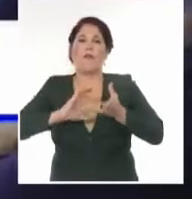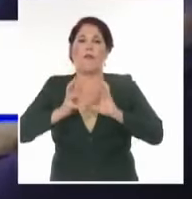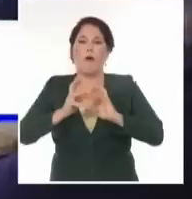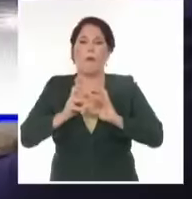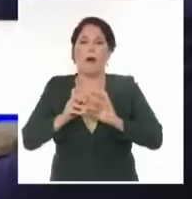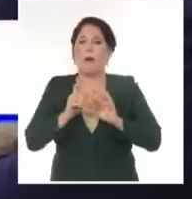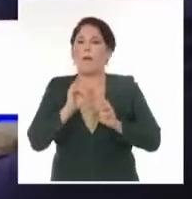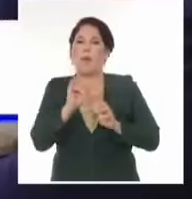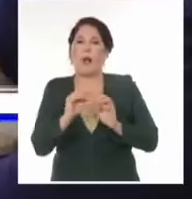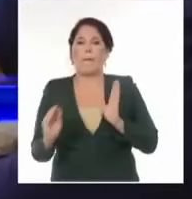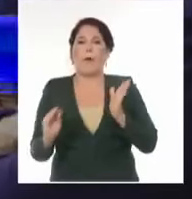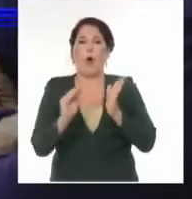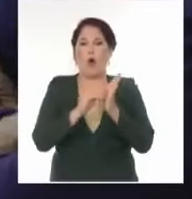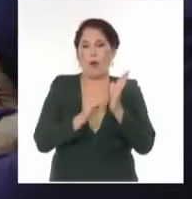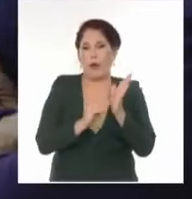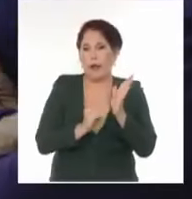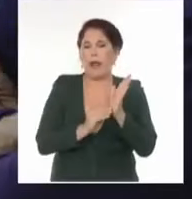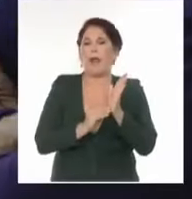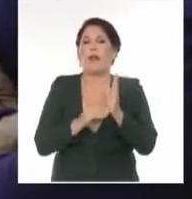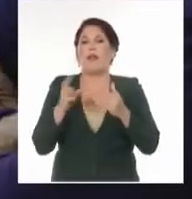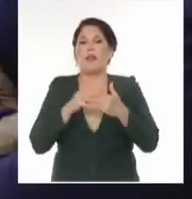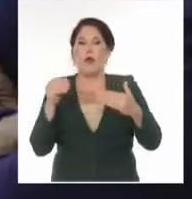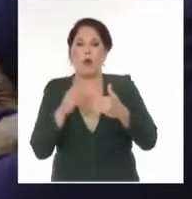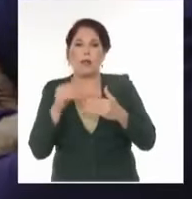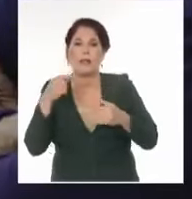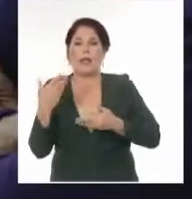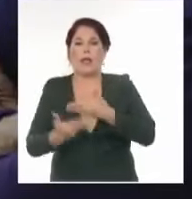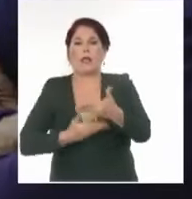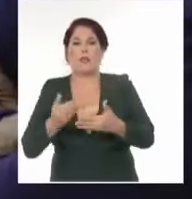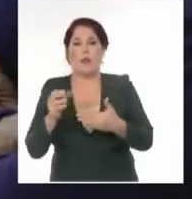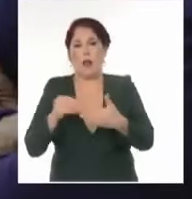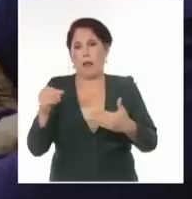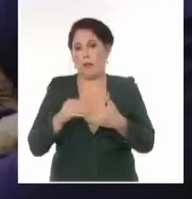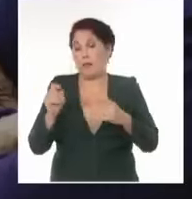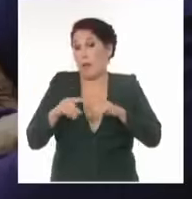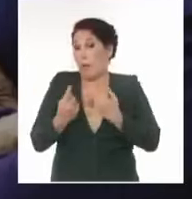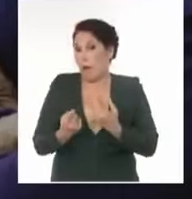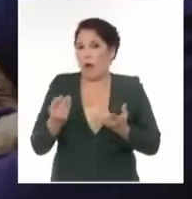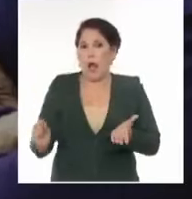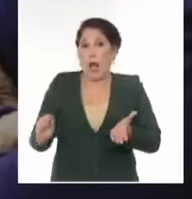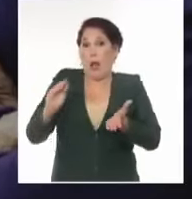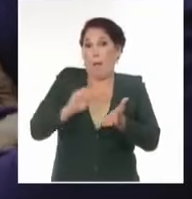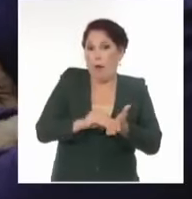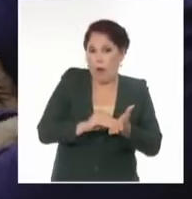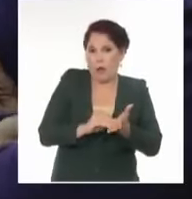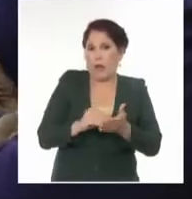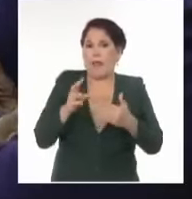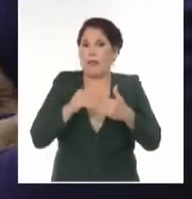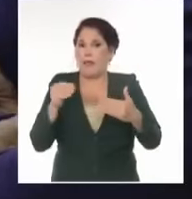asignación y de divisas y de gestión de las divisas, porque las asignaciones puntuales, aunque se hagan en